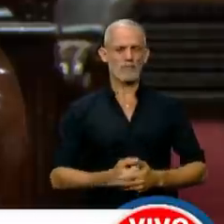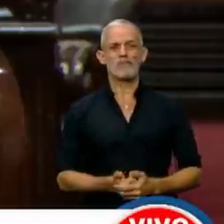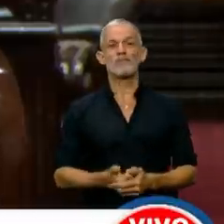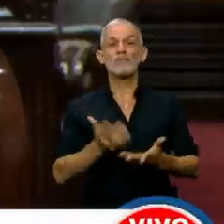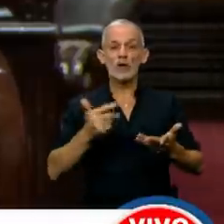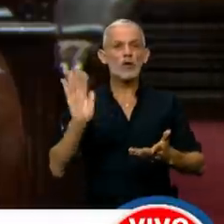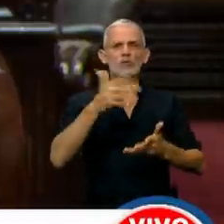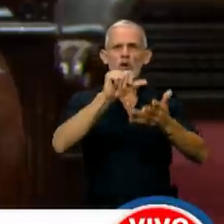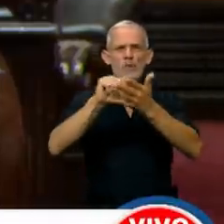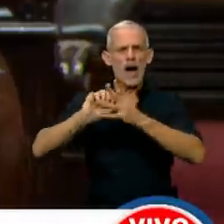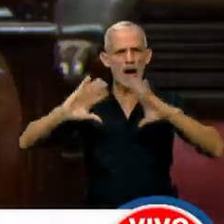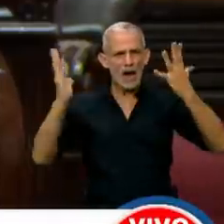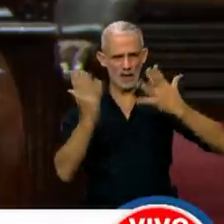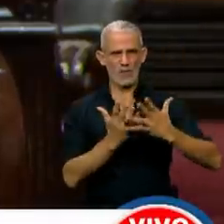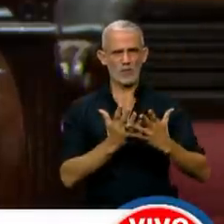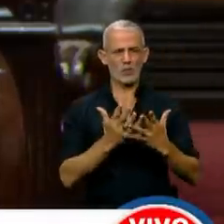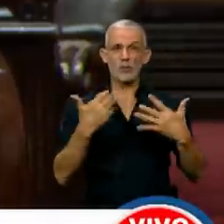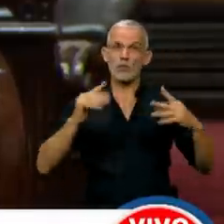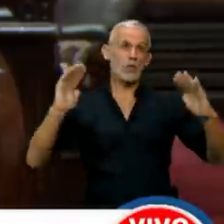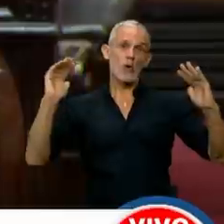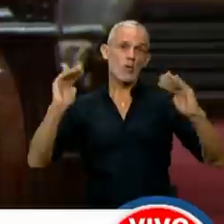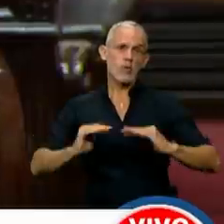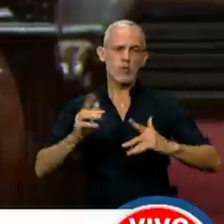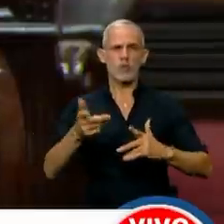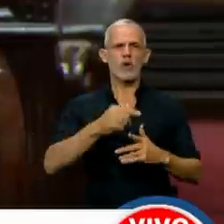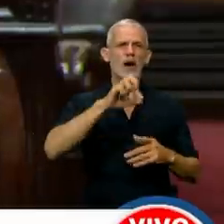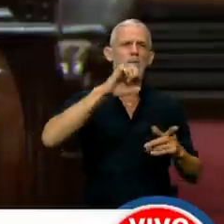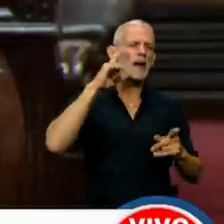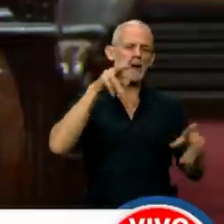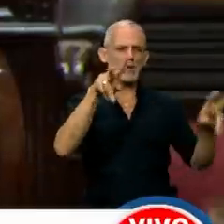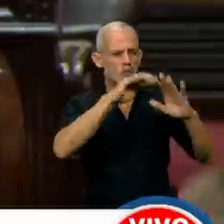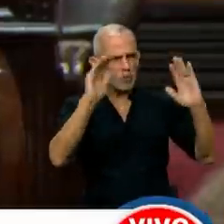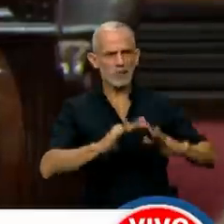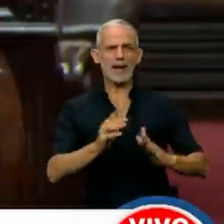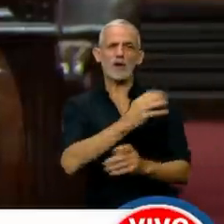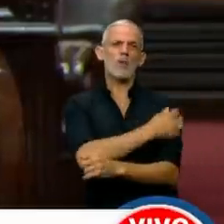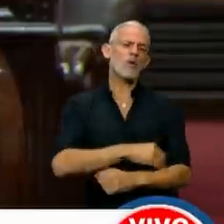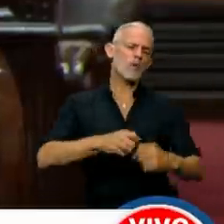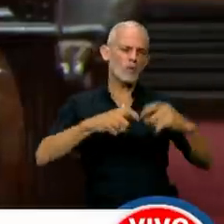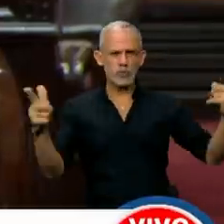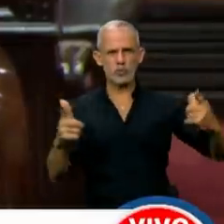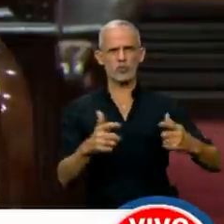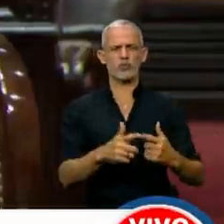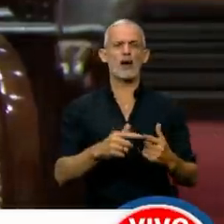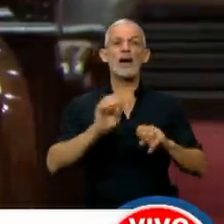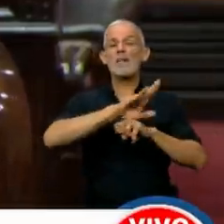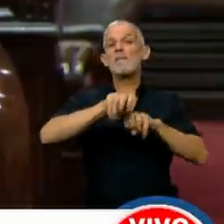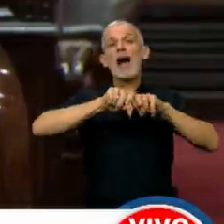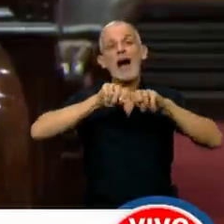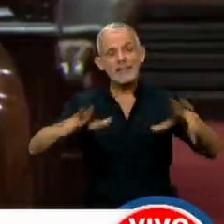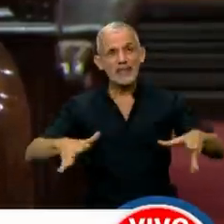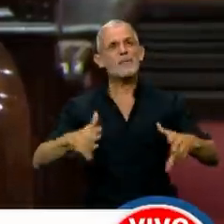todos los países del mundo los grandes cayeron cayeron los pp y aumentó la pobreza las pandemias